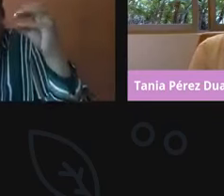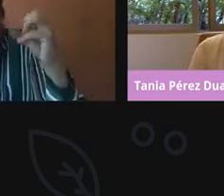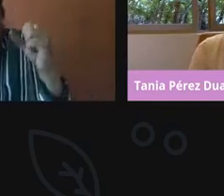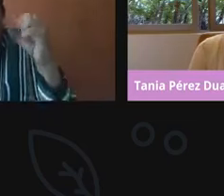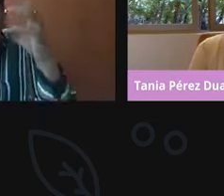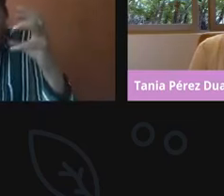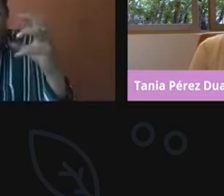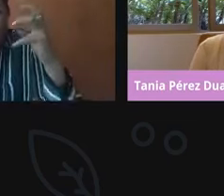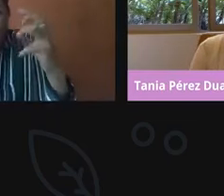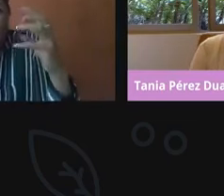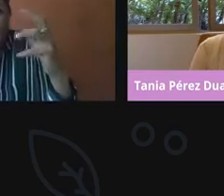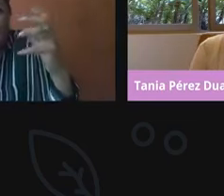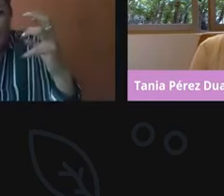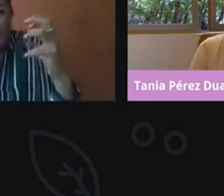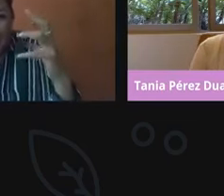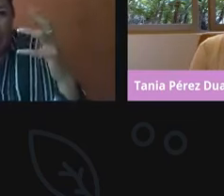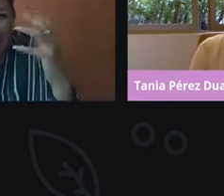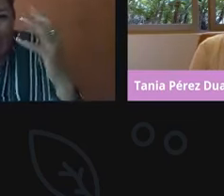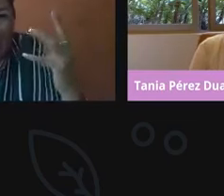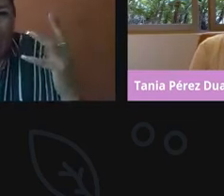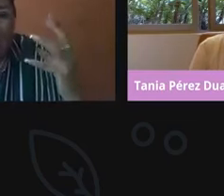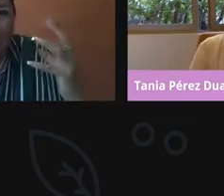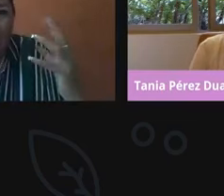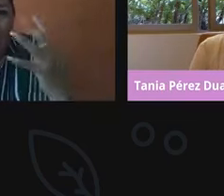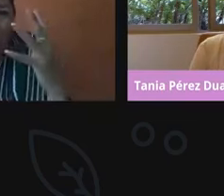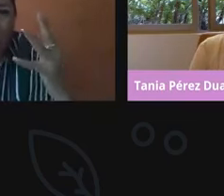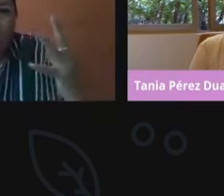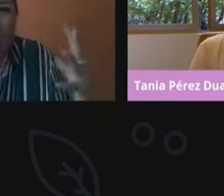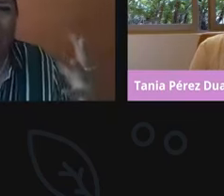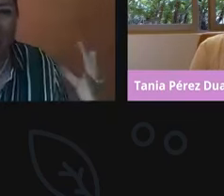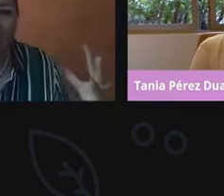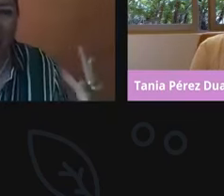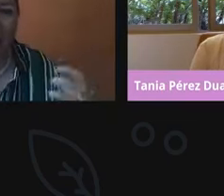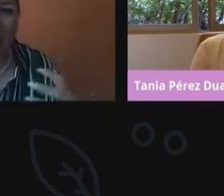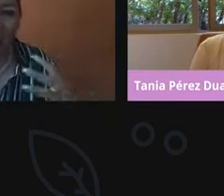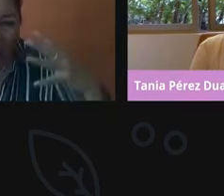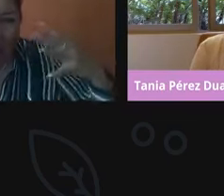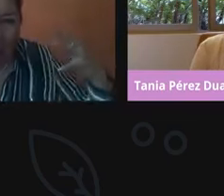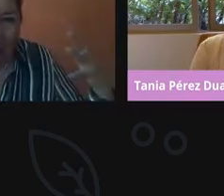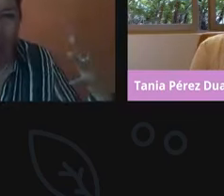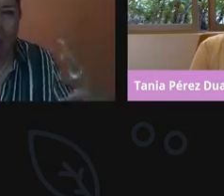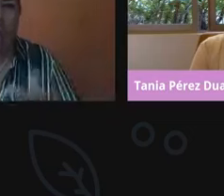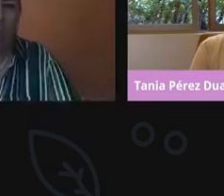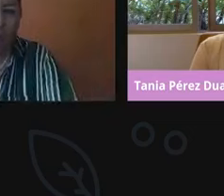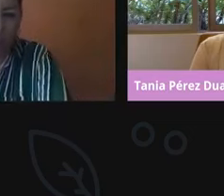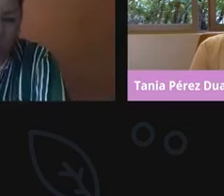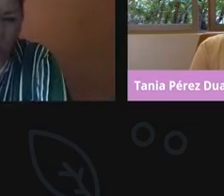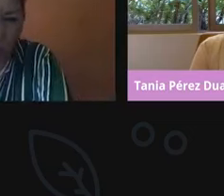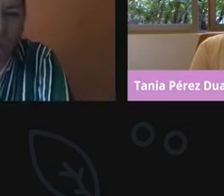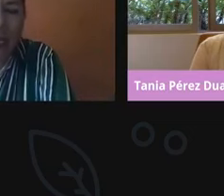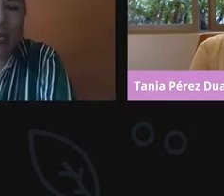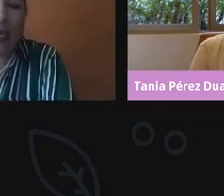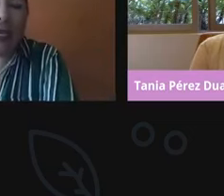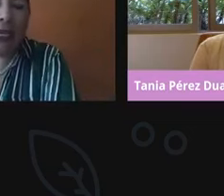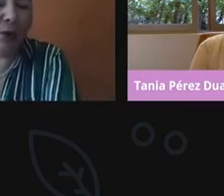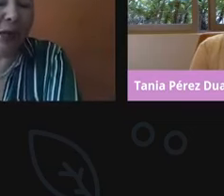claves son ríspidas, o sea, no son agradables, es algo que te genera Claro. mucha